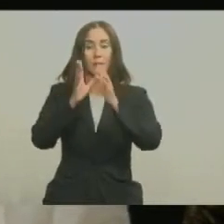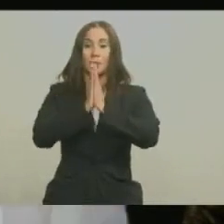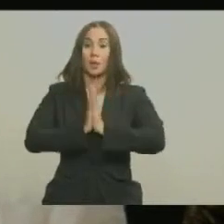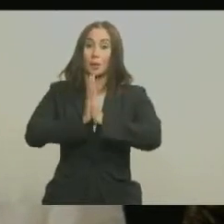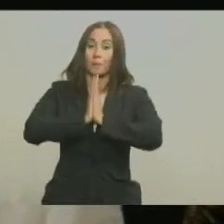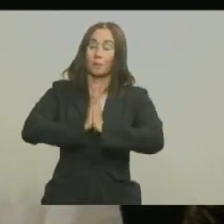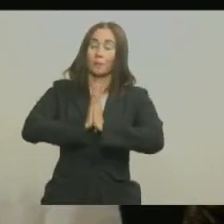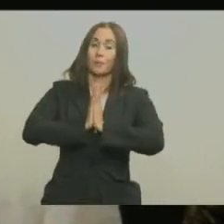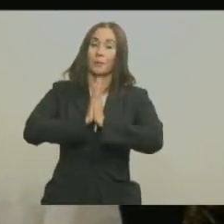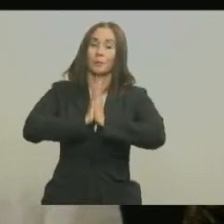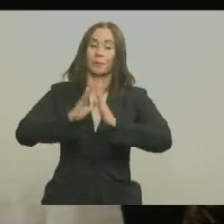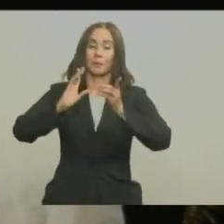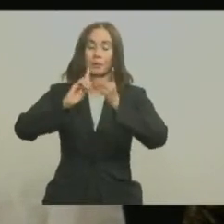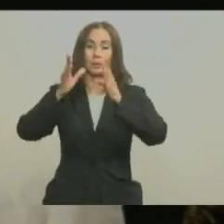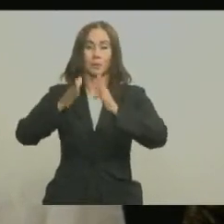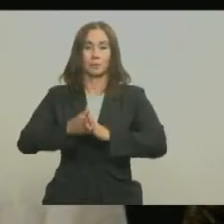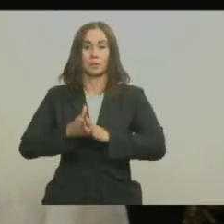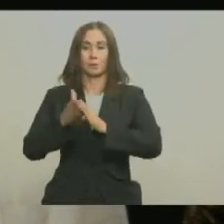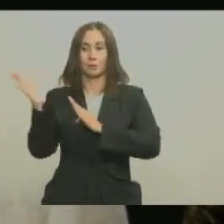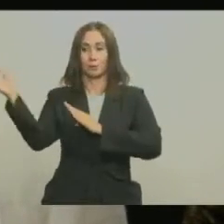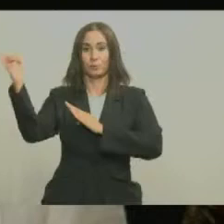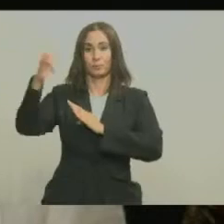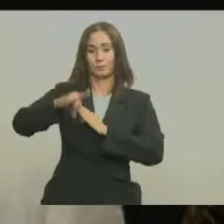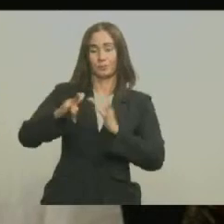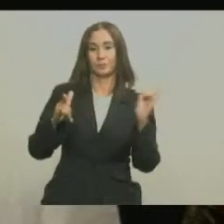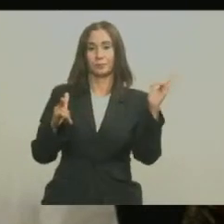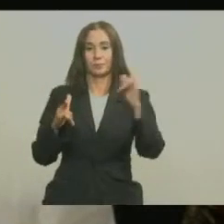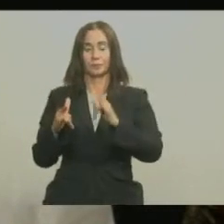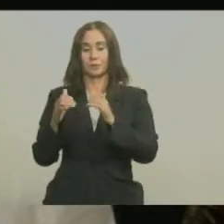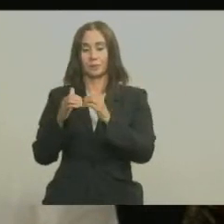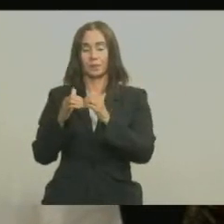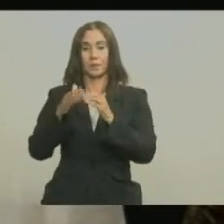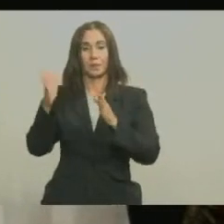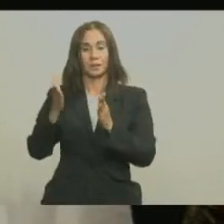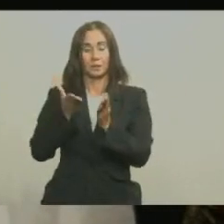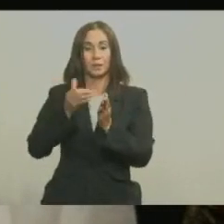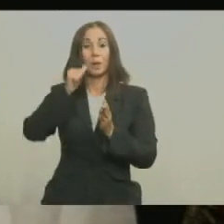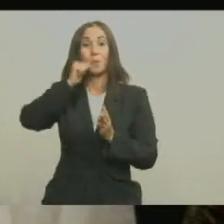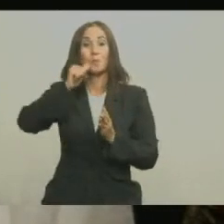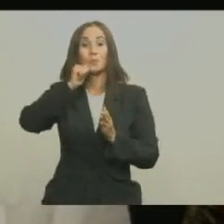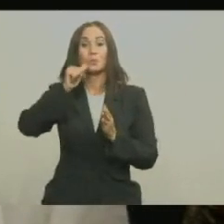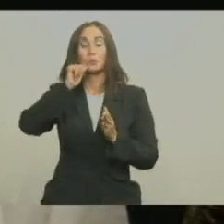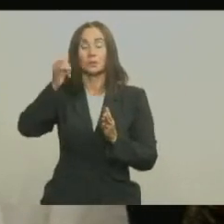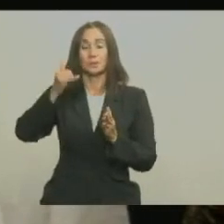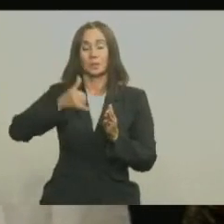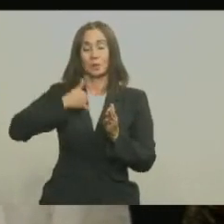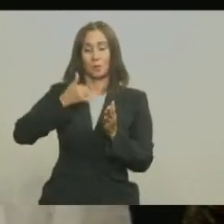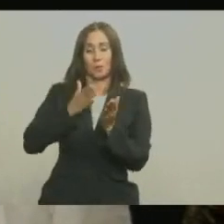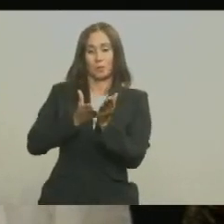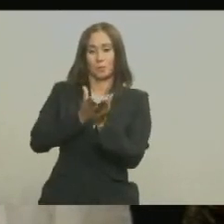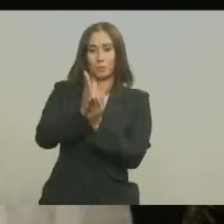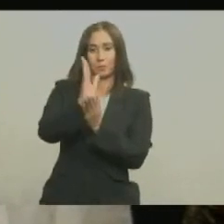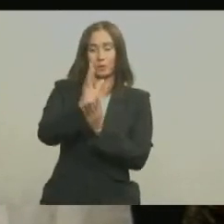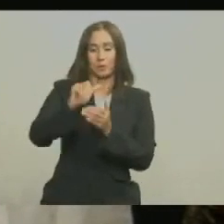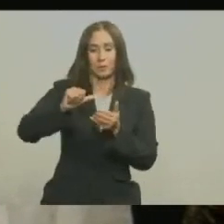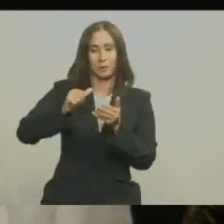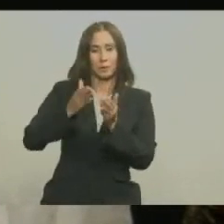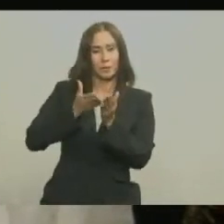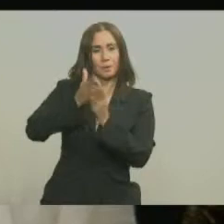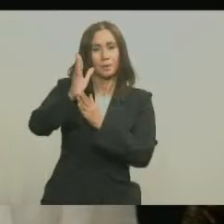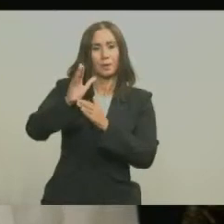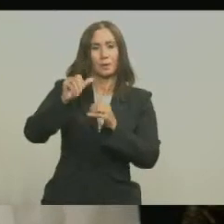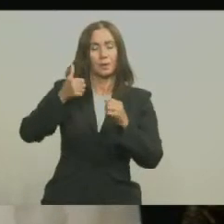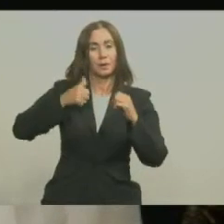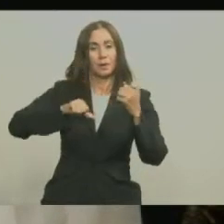nuestra dirección de migración la salida a menores de 18 años hacia Argentina en